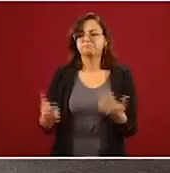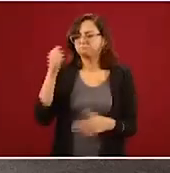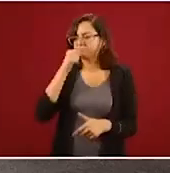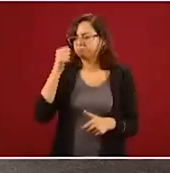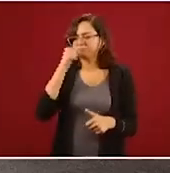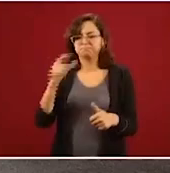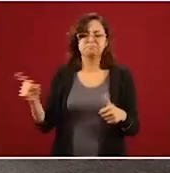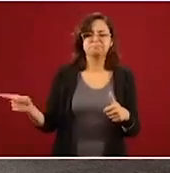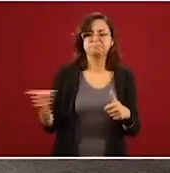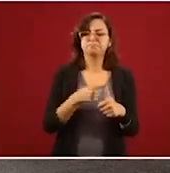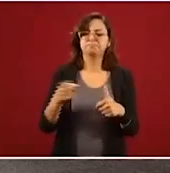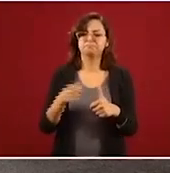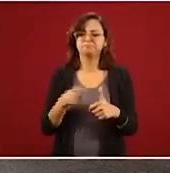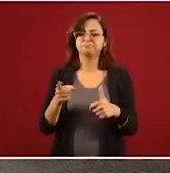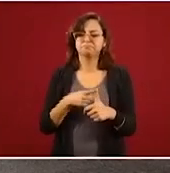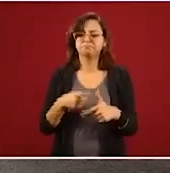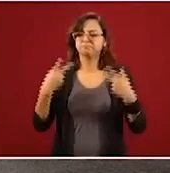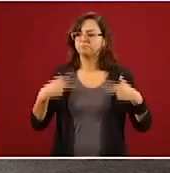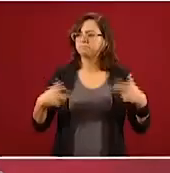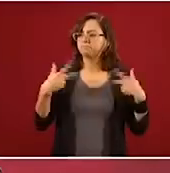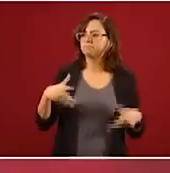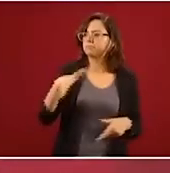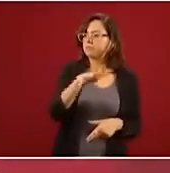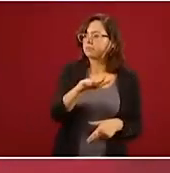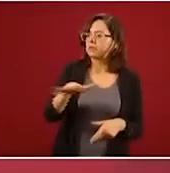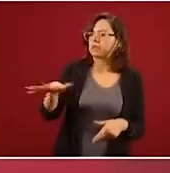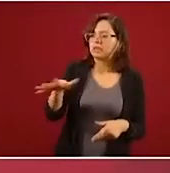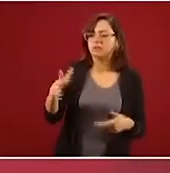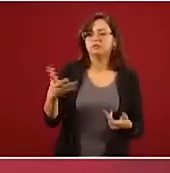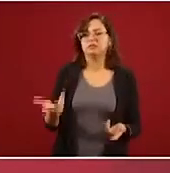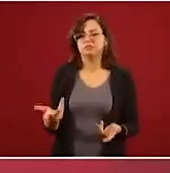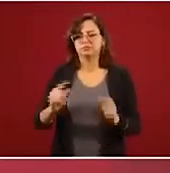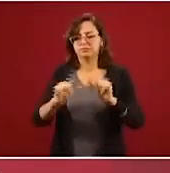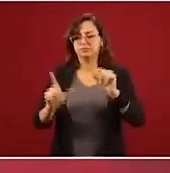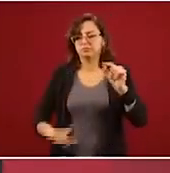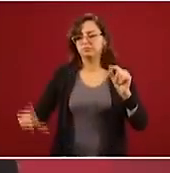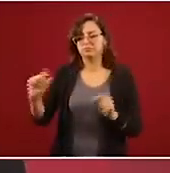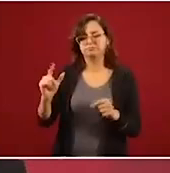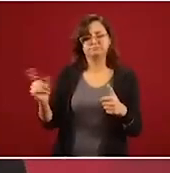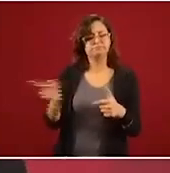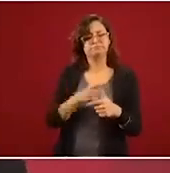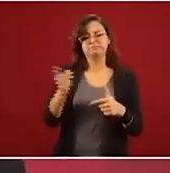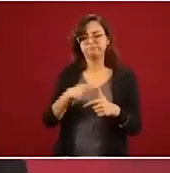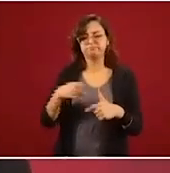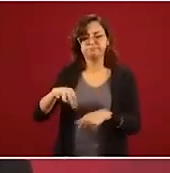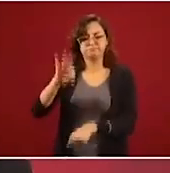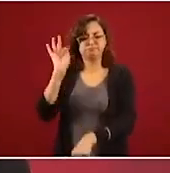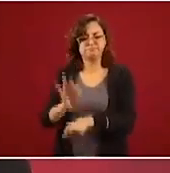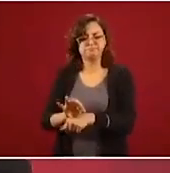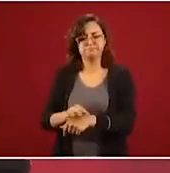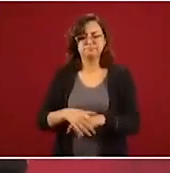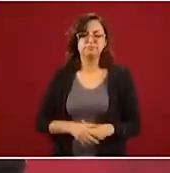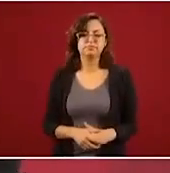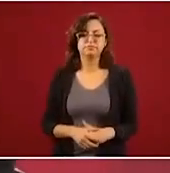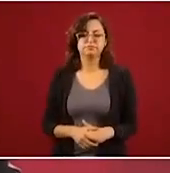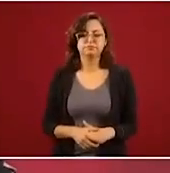delante siempre el interés general, el interés de la nación. Nos ayudaron mucho en la